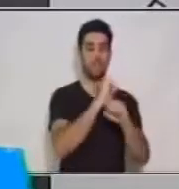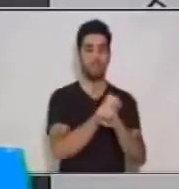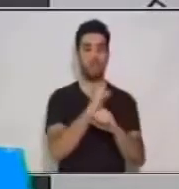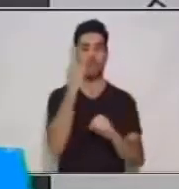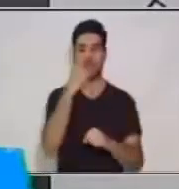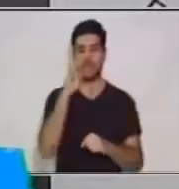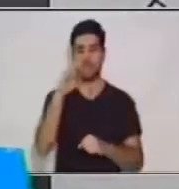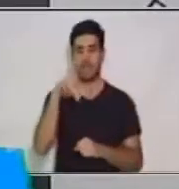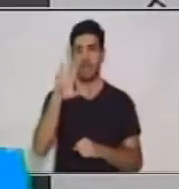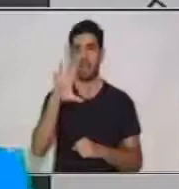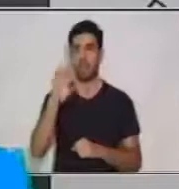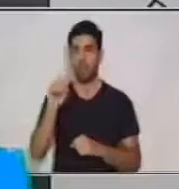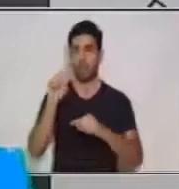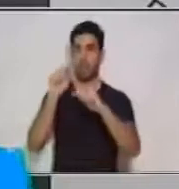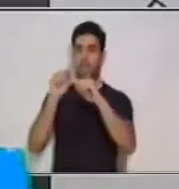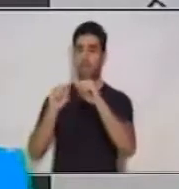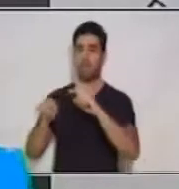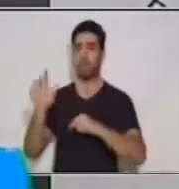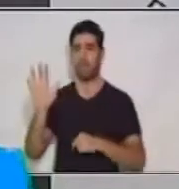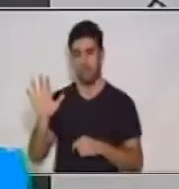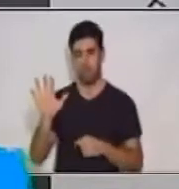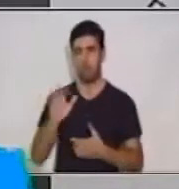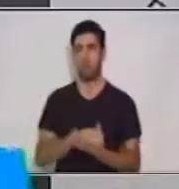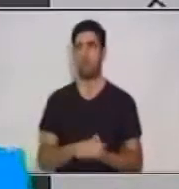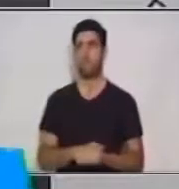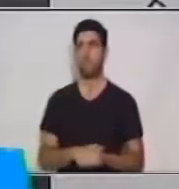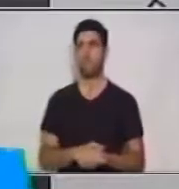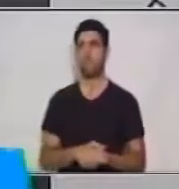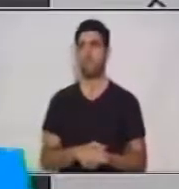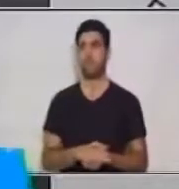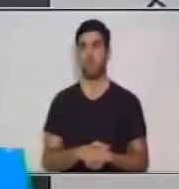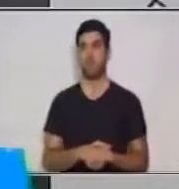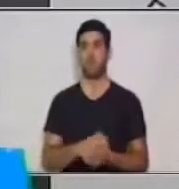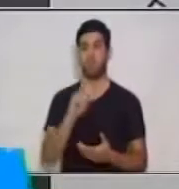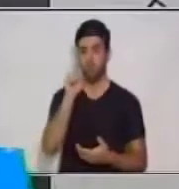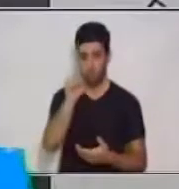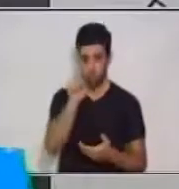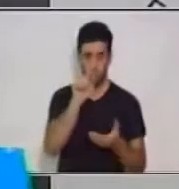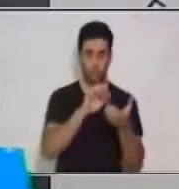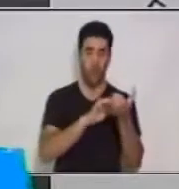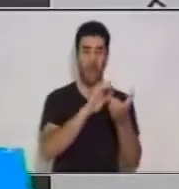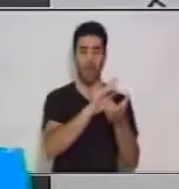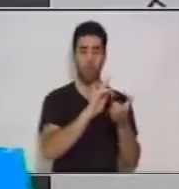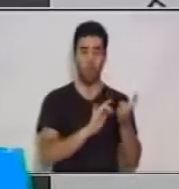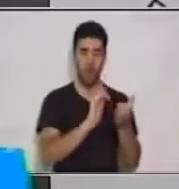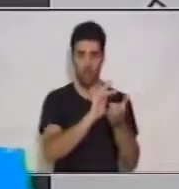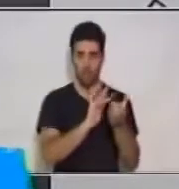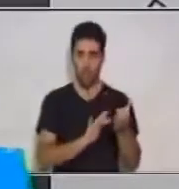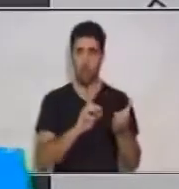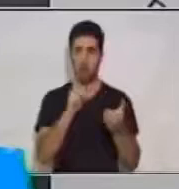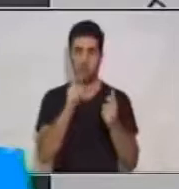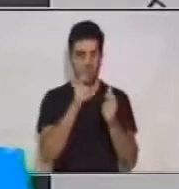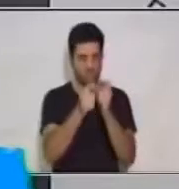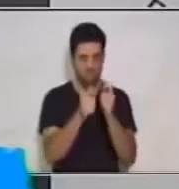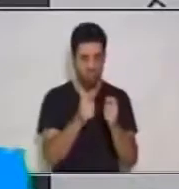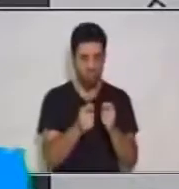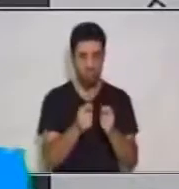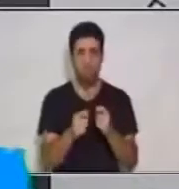50 dividido 5. En tu calculadora vas a